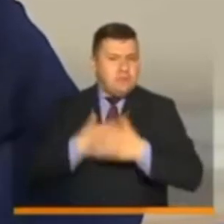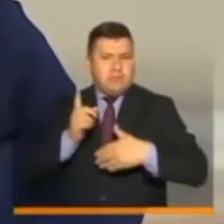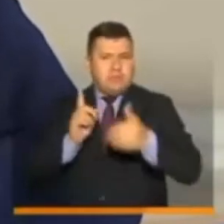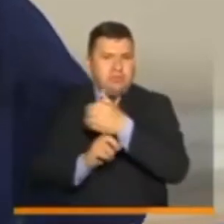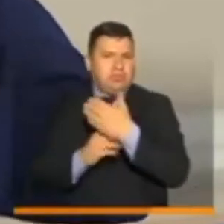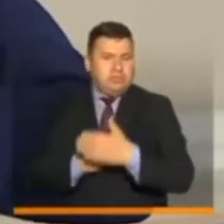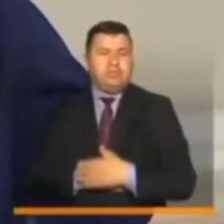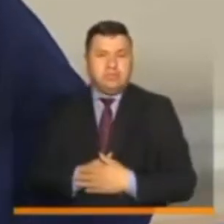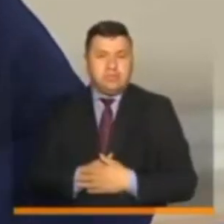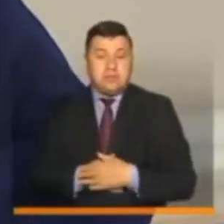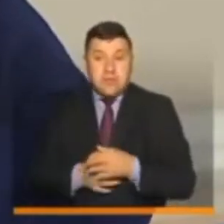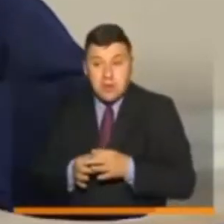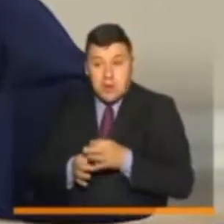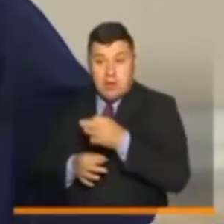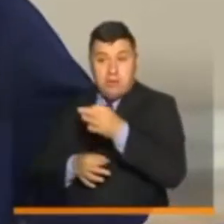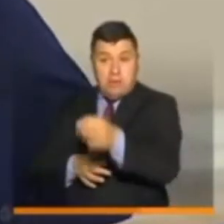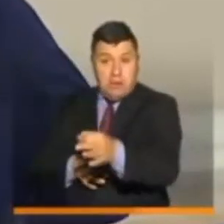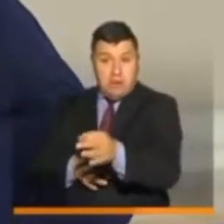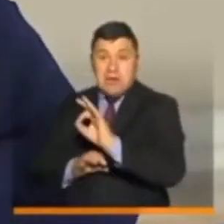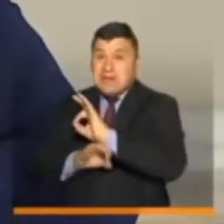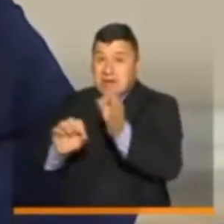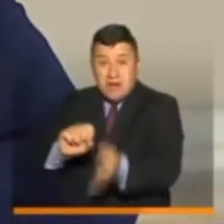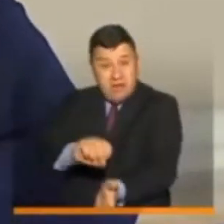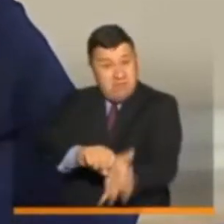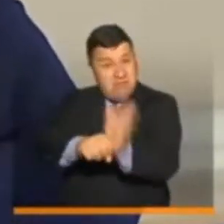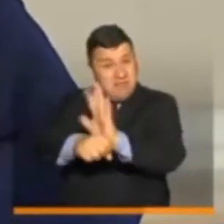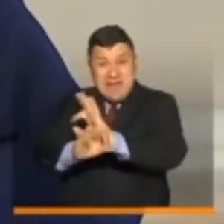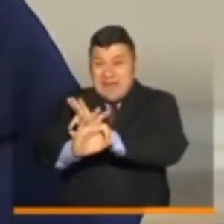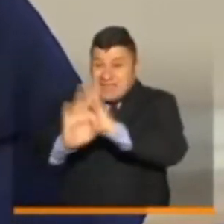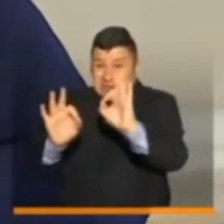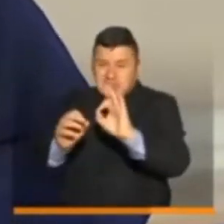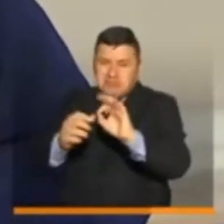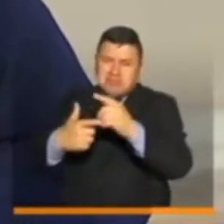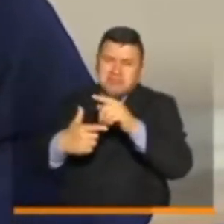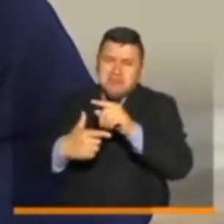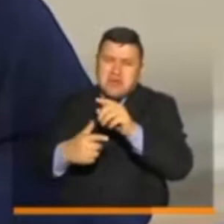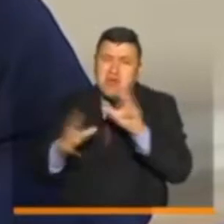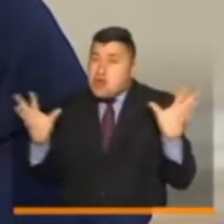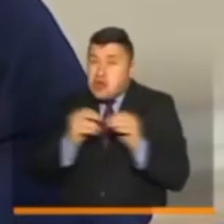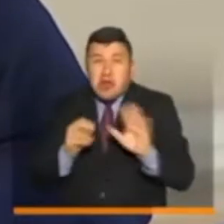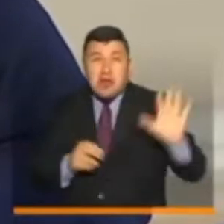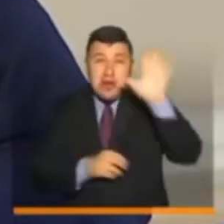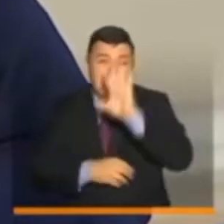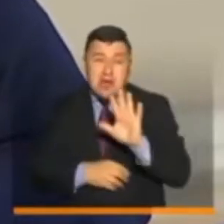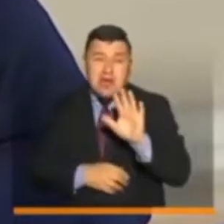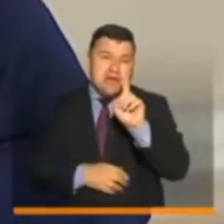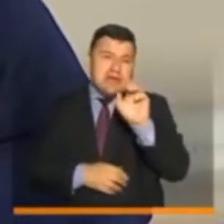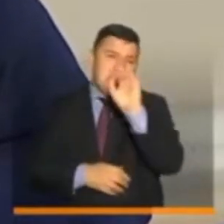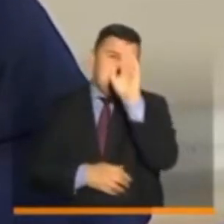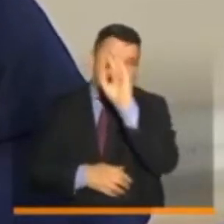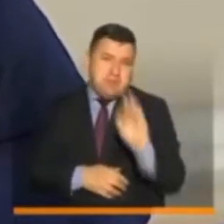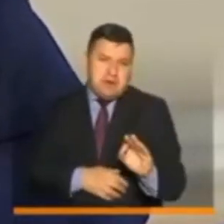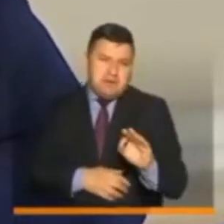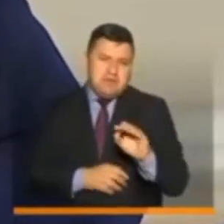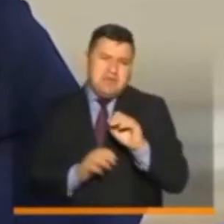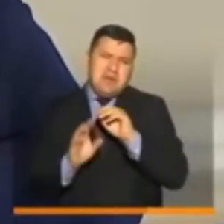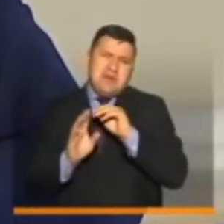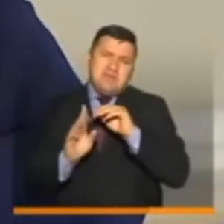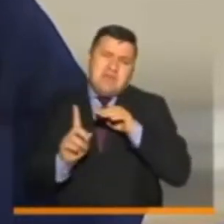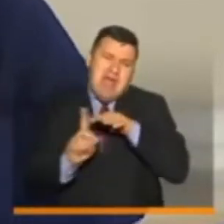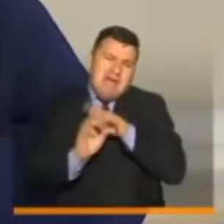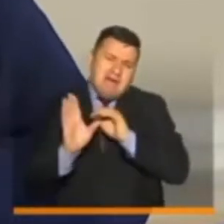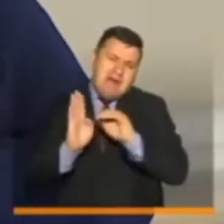esto? En los municipios no COVID, que representan el 60% de los municipios del país o de baja afectación en